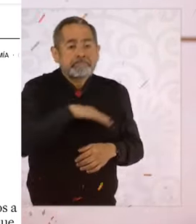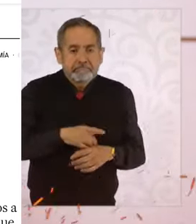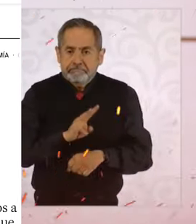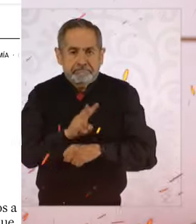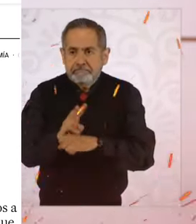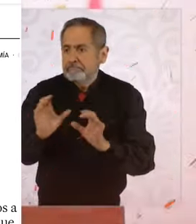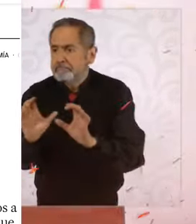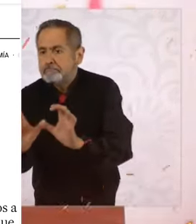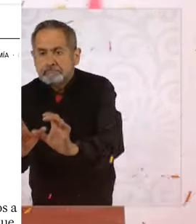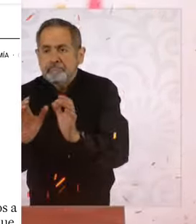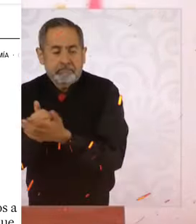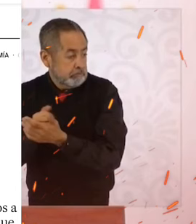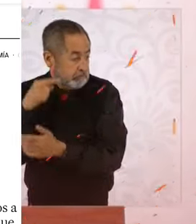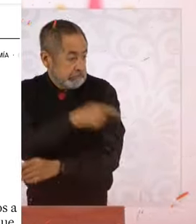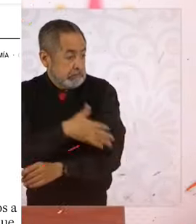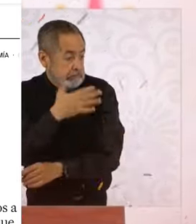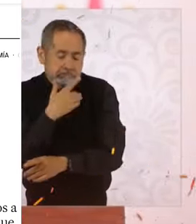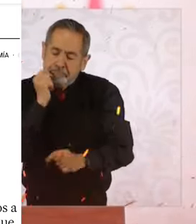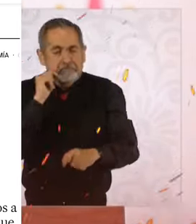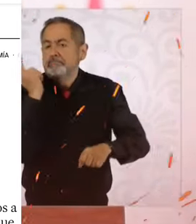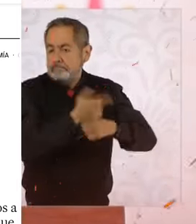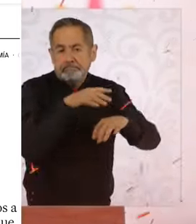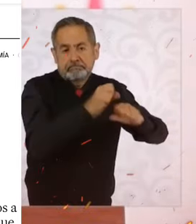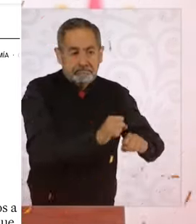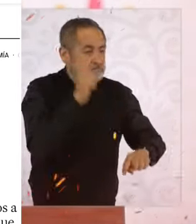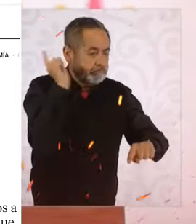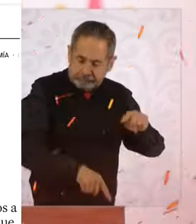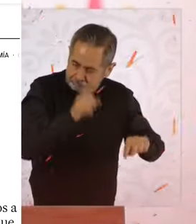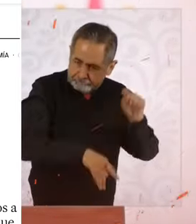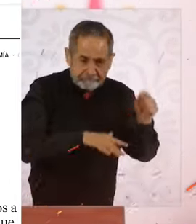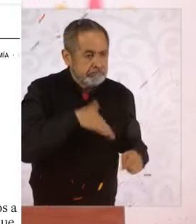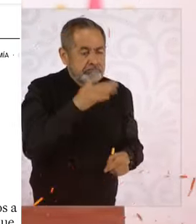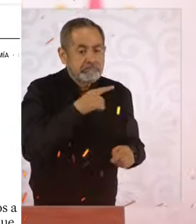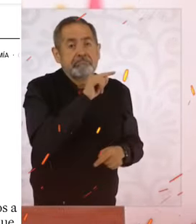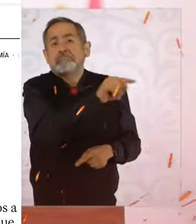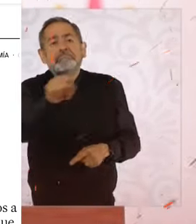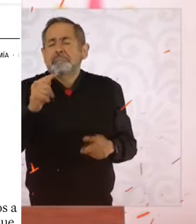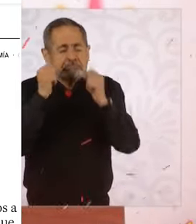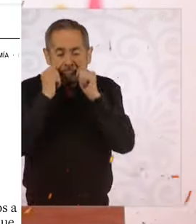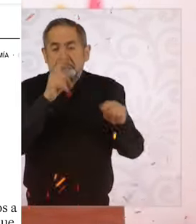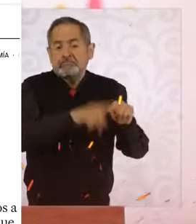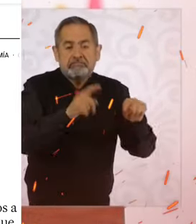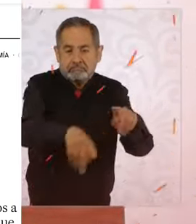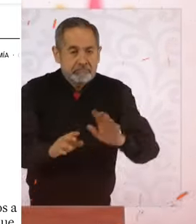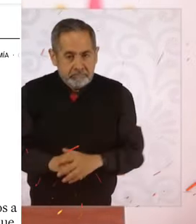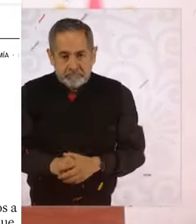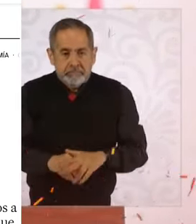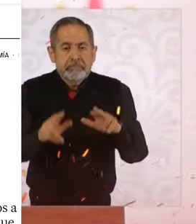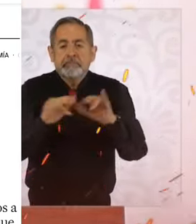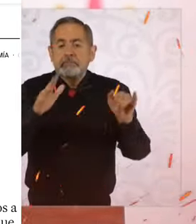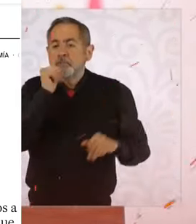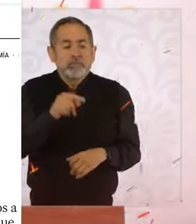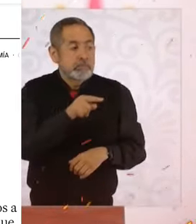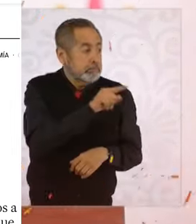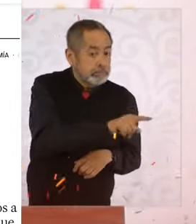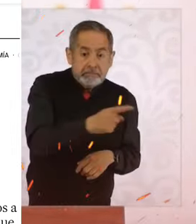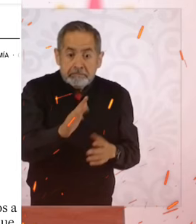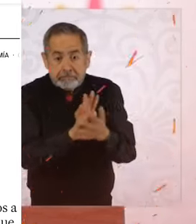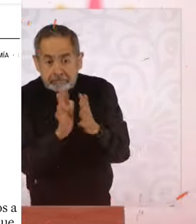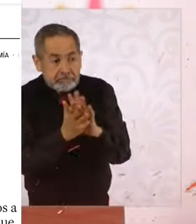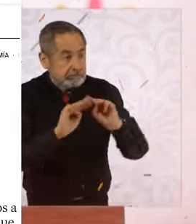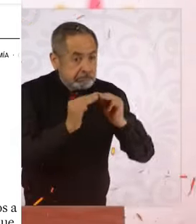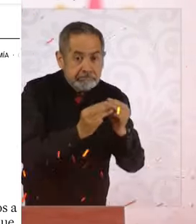país y erradicar la corrupción en cualquier lugar donde se encuentre. Y no, en ningún caso puede tolerarse el vínculo entre